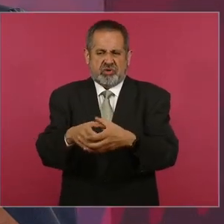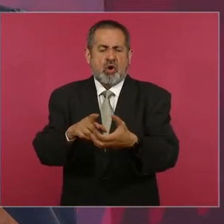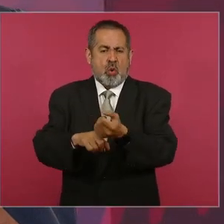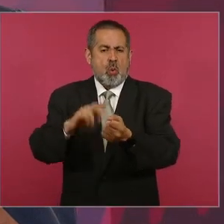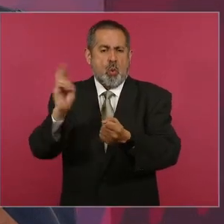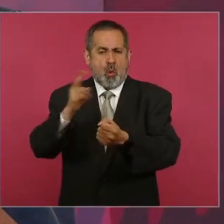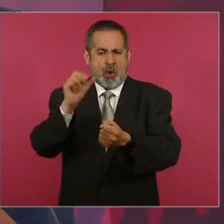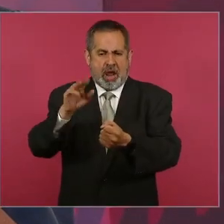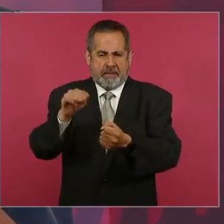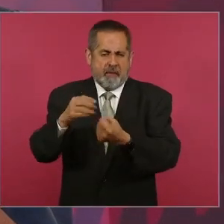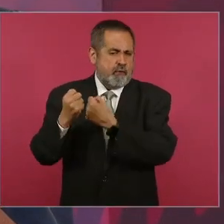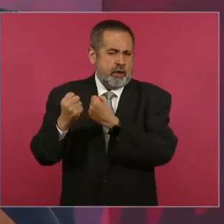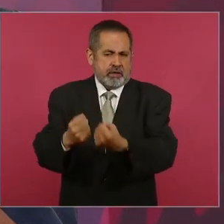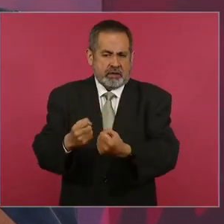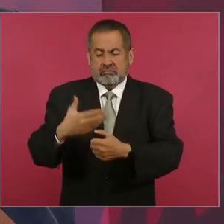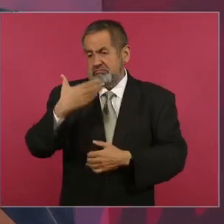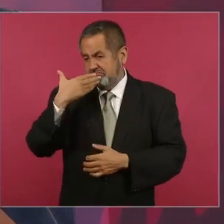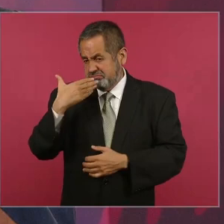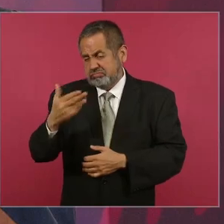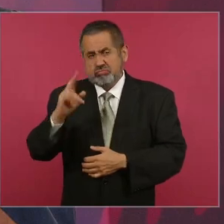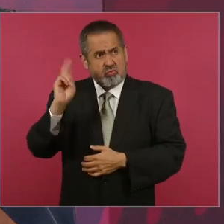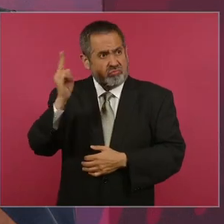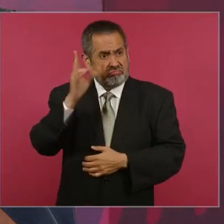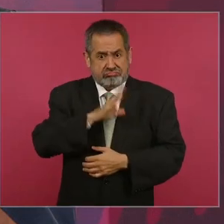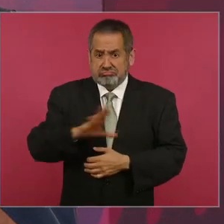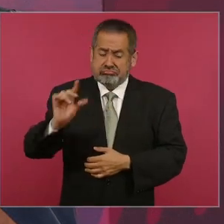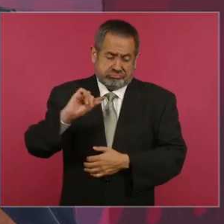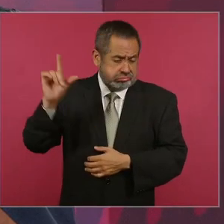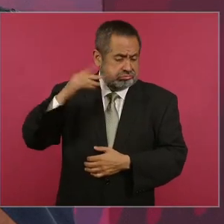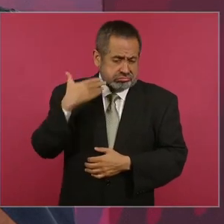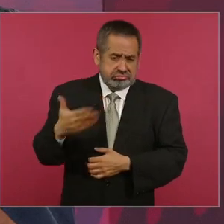a la UNAM. Es una gran universidad,